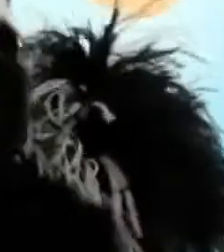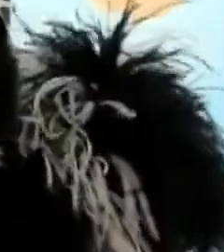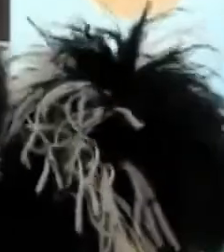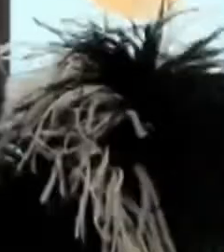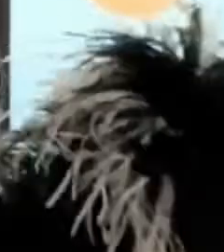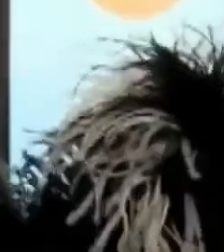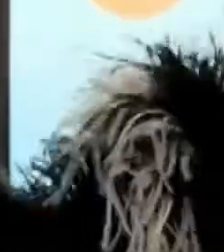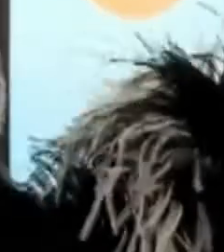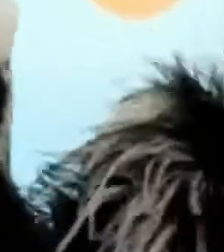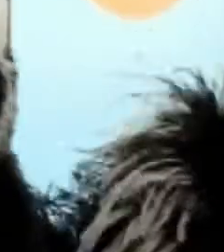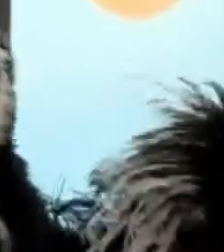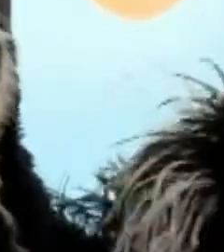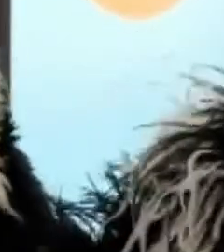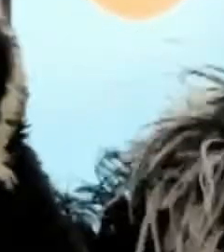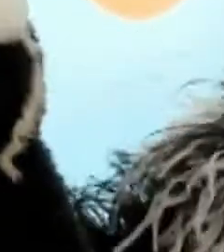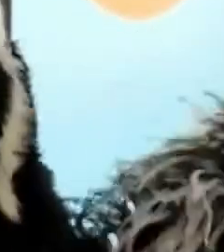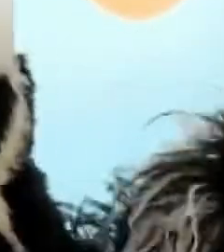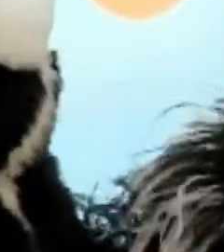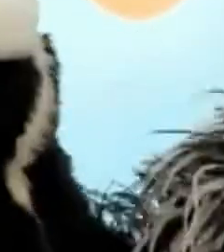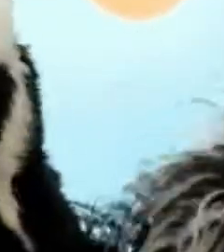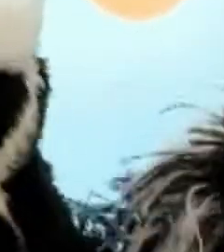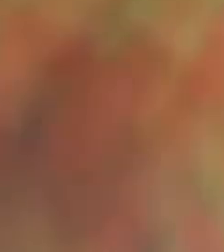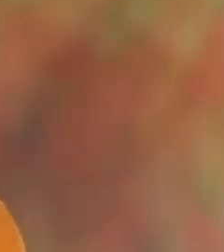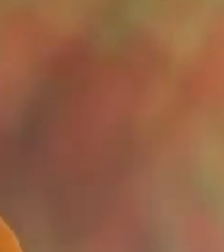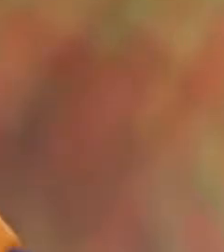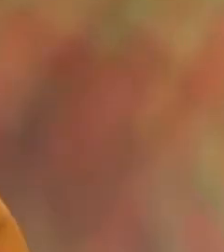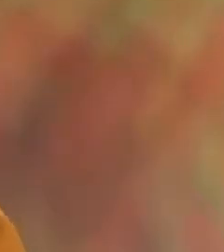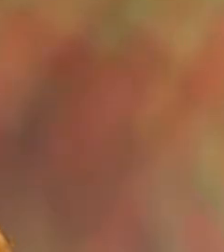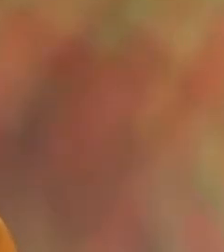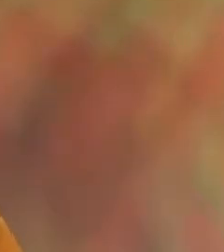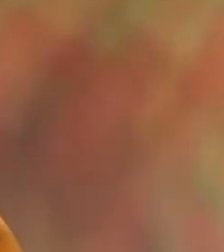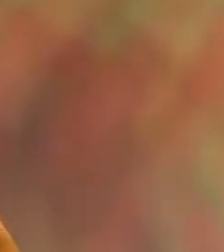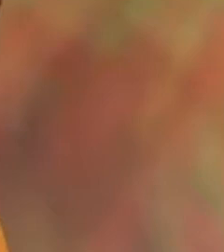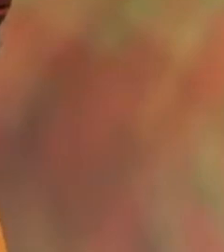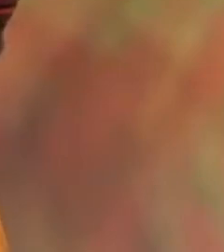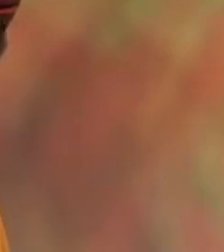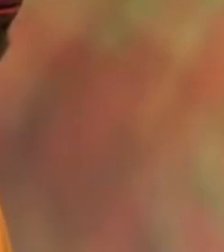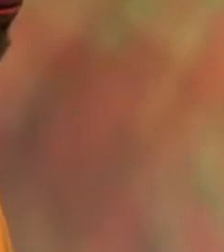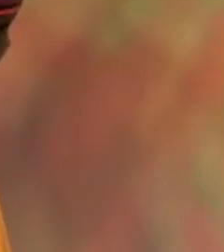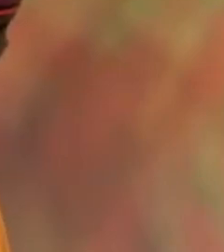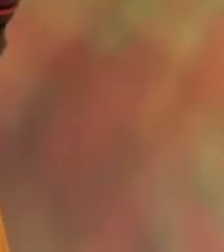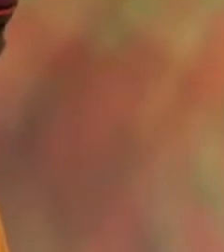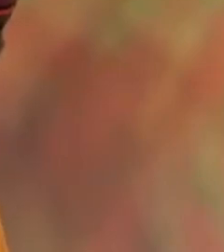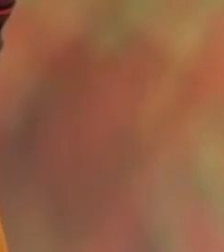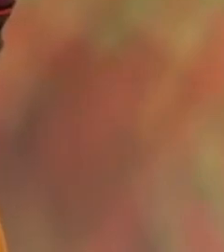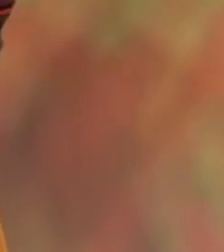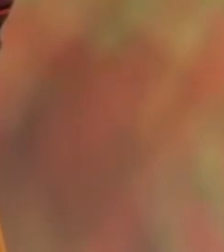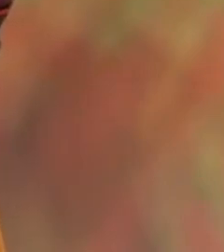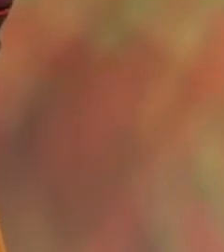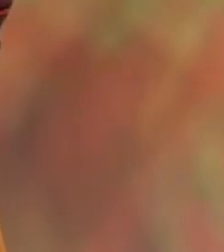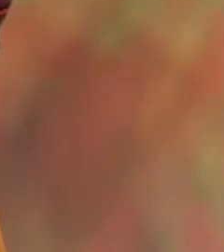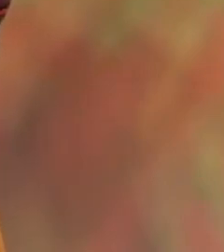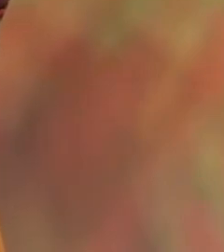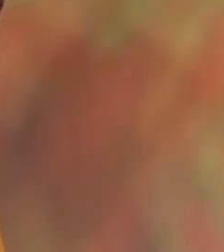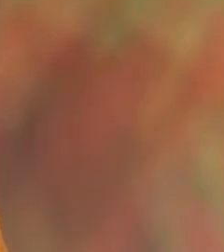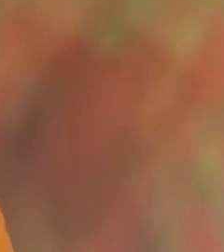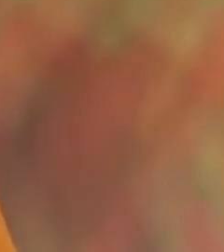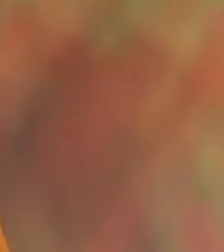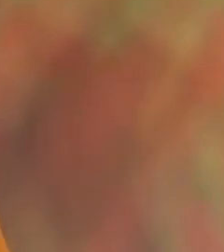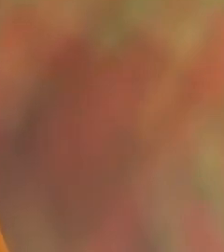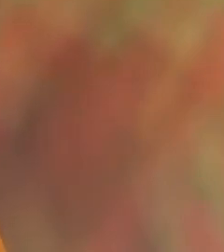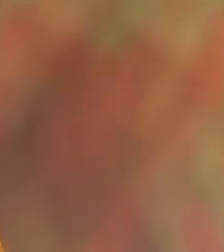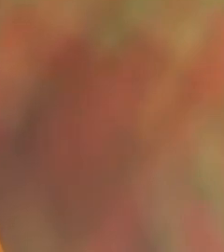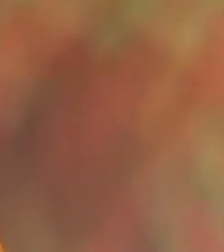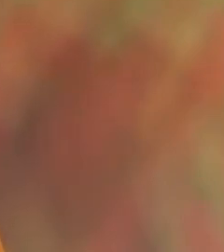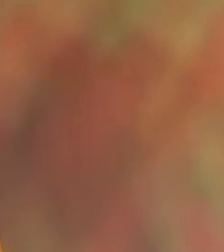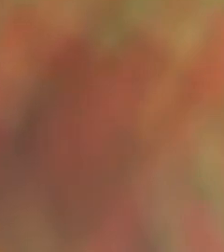Creo que alguien necesita un baño. No, profesor. El cerebro no necesita un baño. El cerebro se mantiene saludable